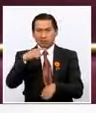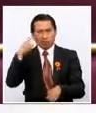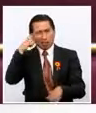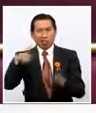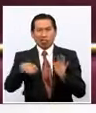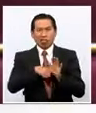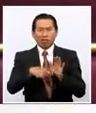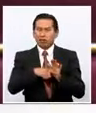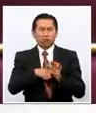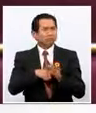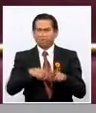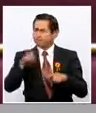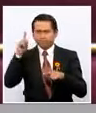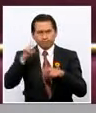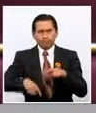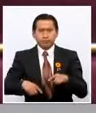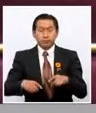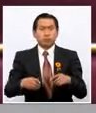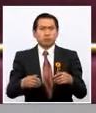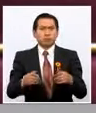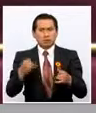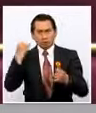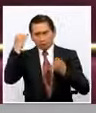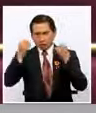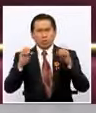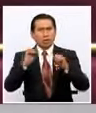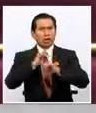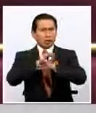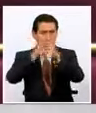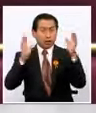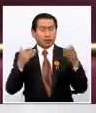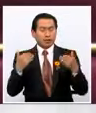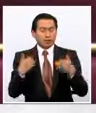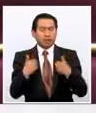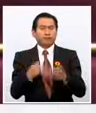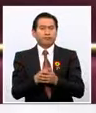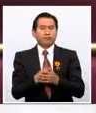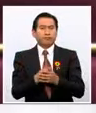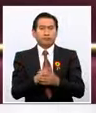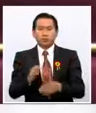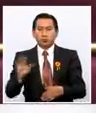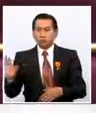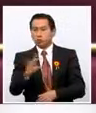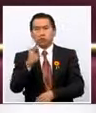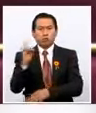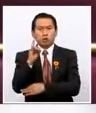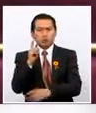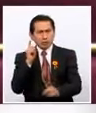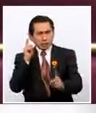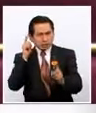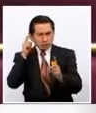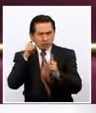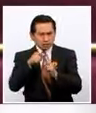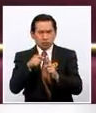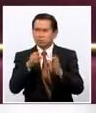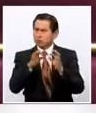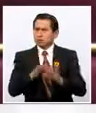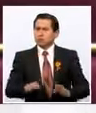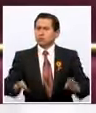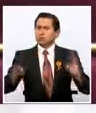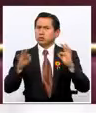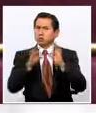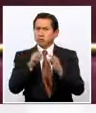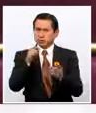tenemos las ideas claras y sabemos que la misión del pueblo boliviano es más importante